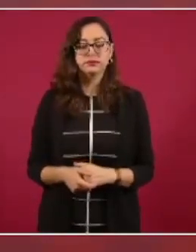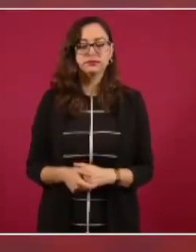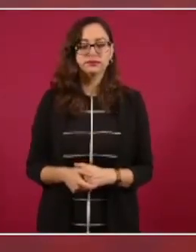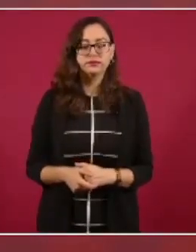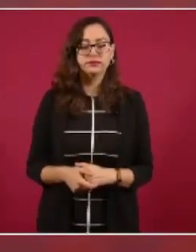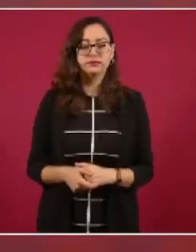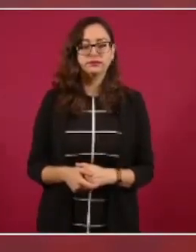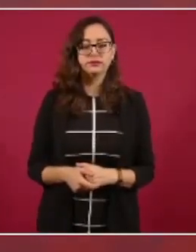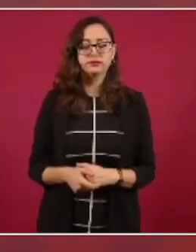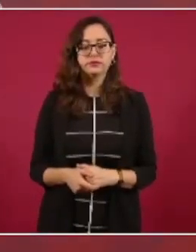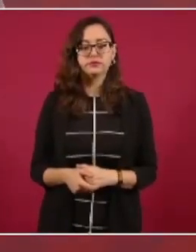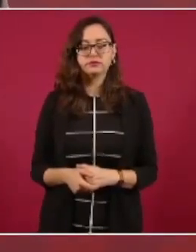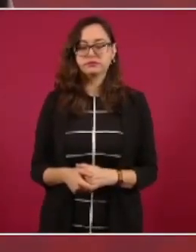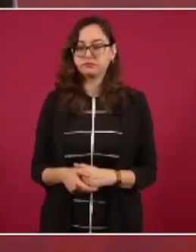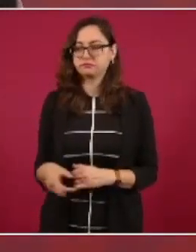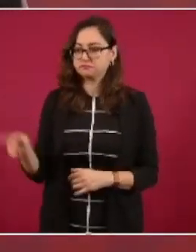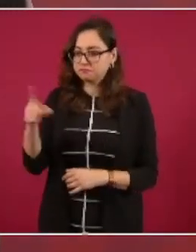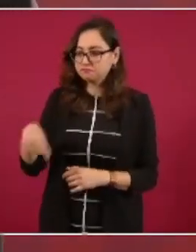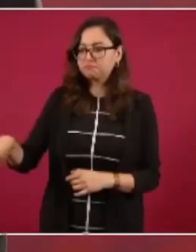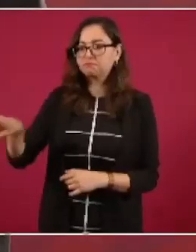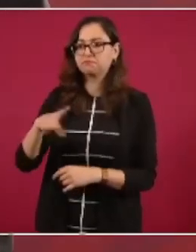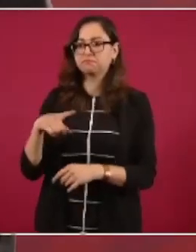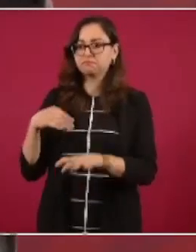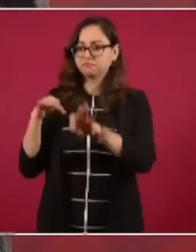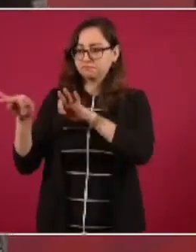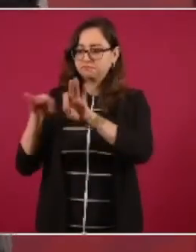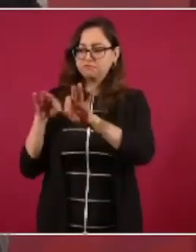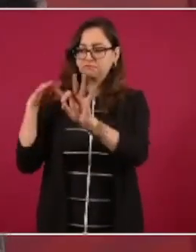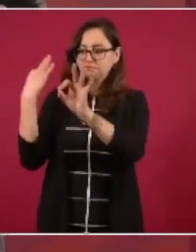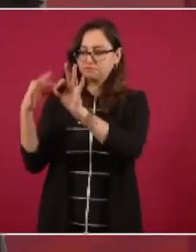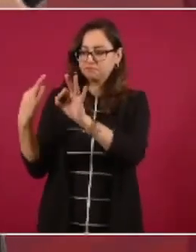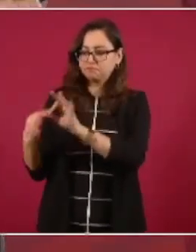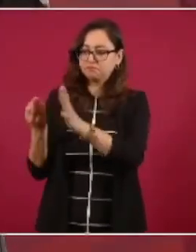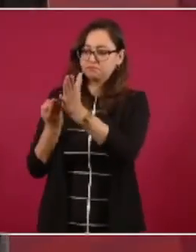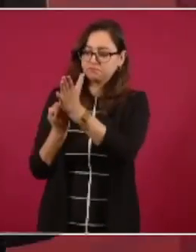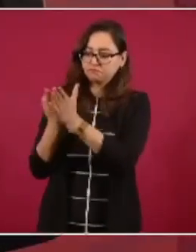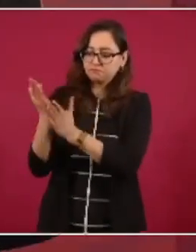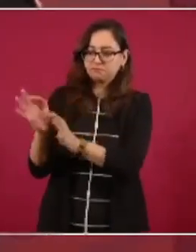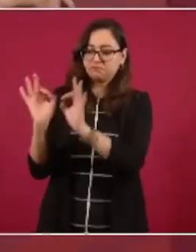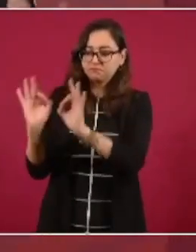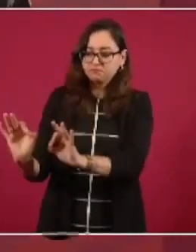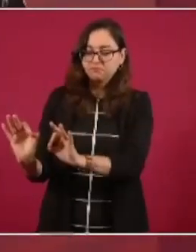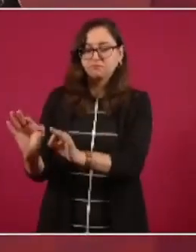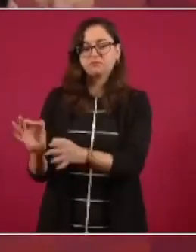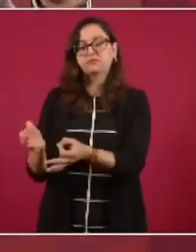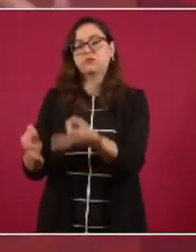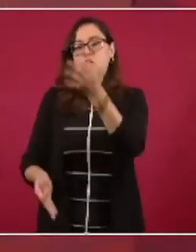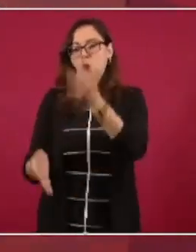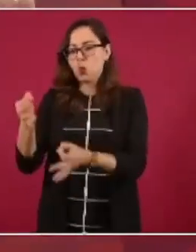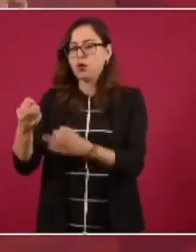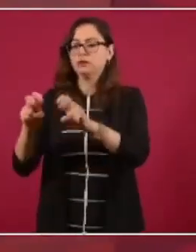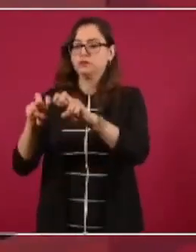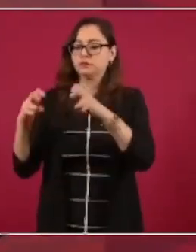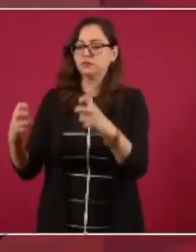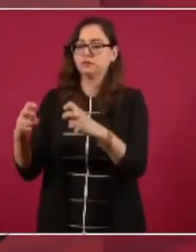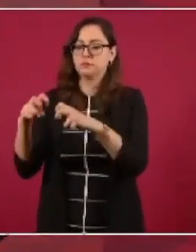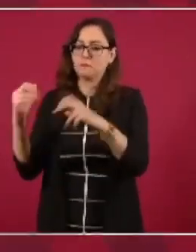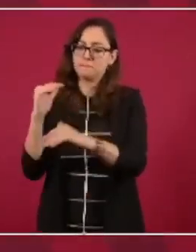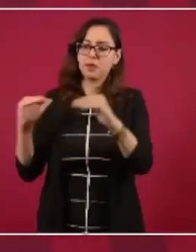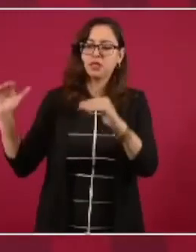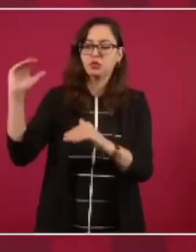el recto proceder de los miembros del Poder Judicial, de jueces, de magistrados, de